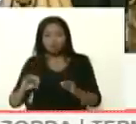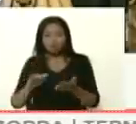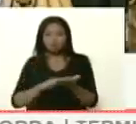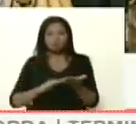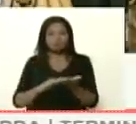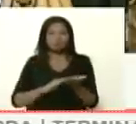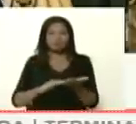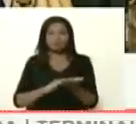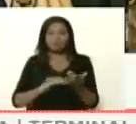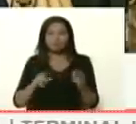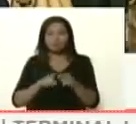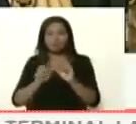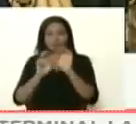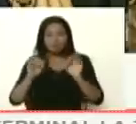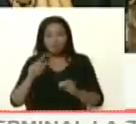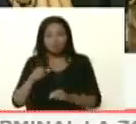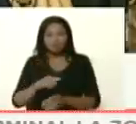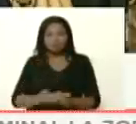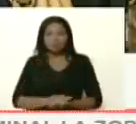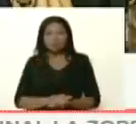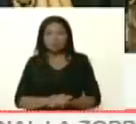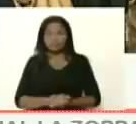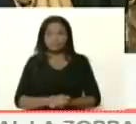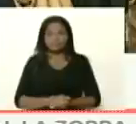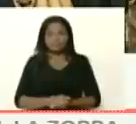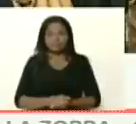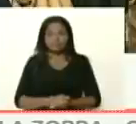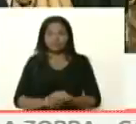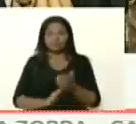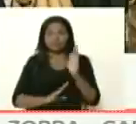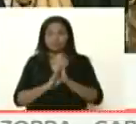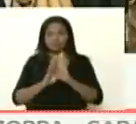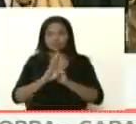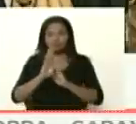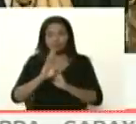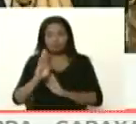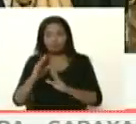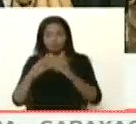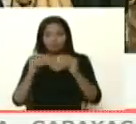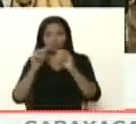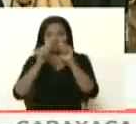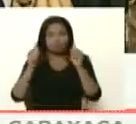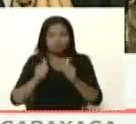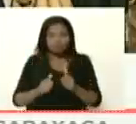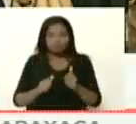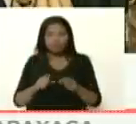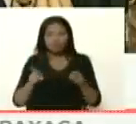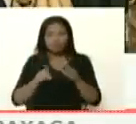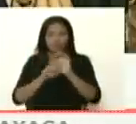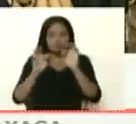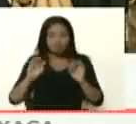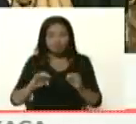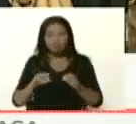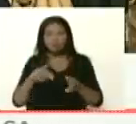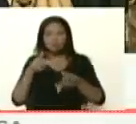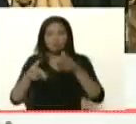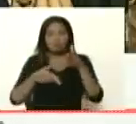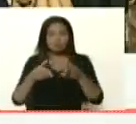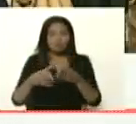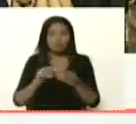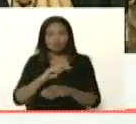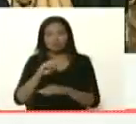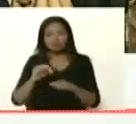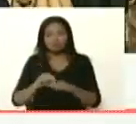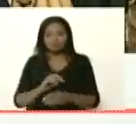mantenimiento y para la gestión, desarrollo de todos los sistemas ferroviarios nacionales. Es muy importante